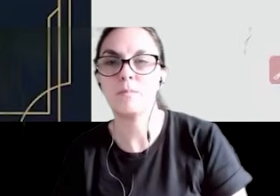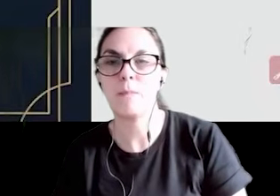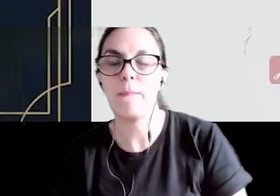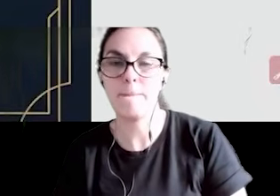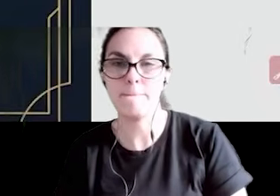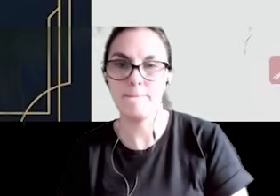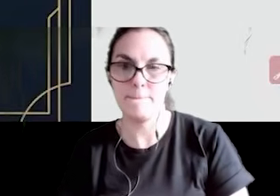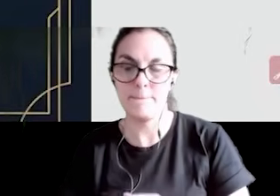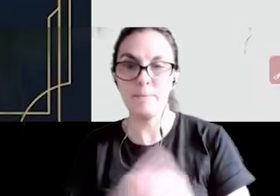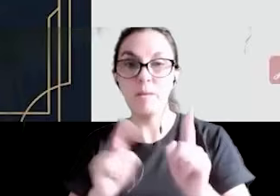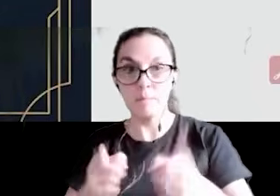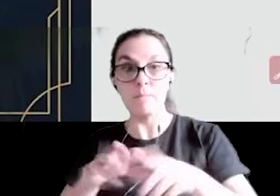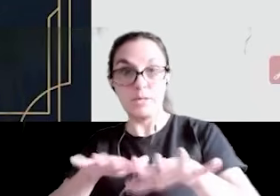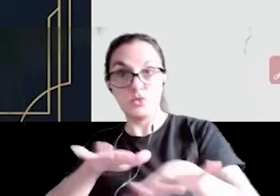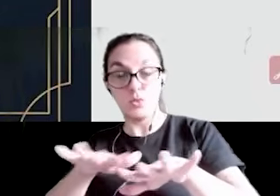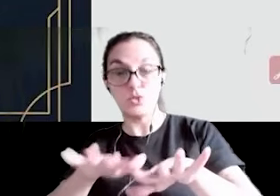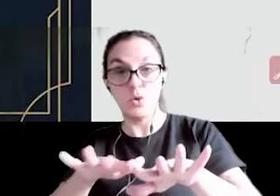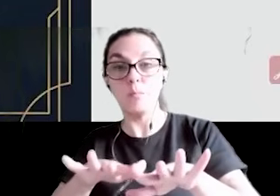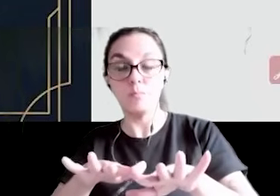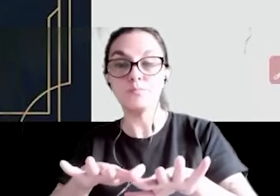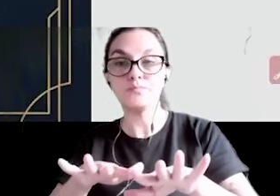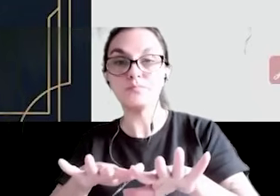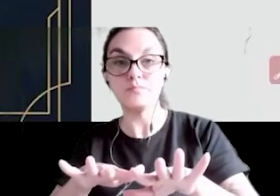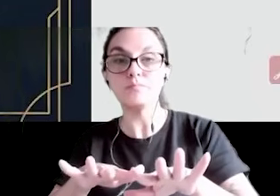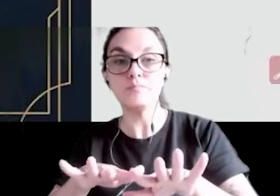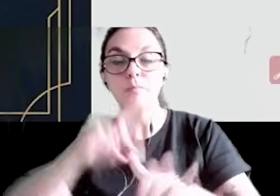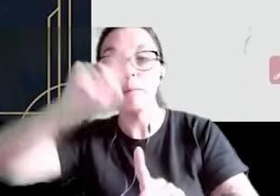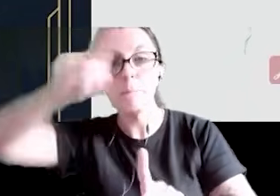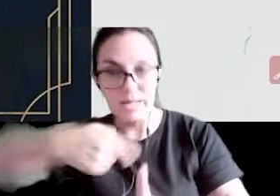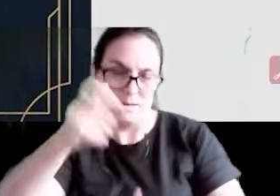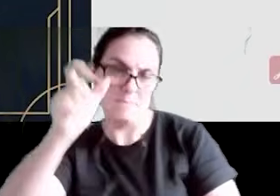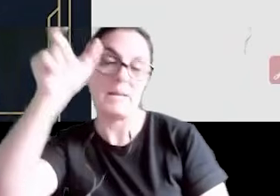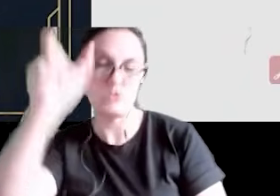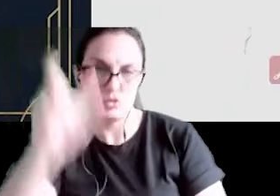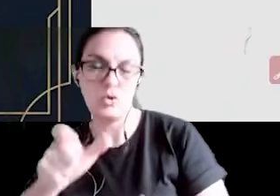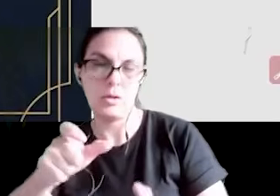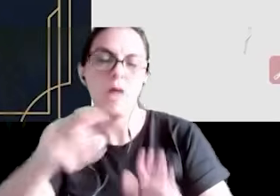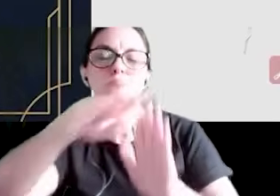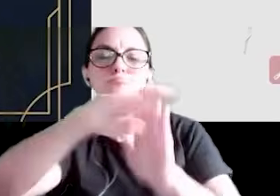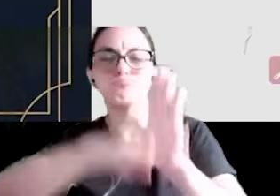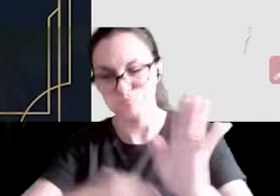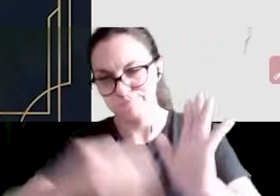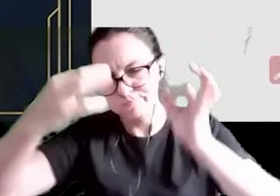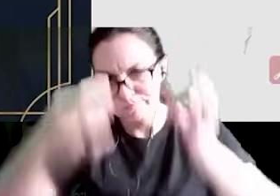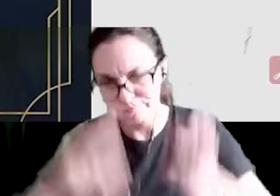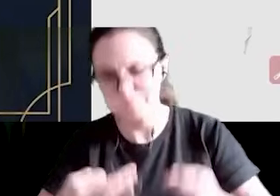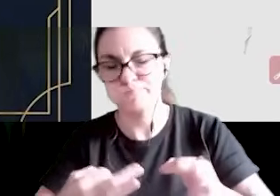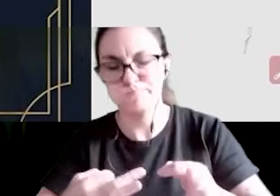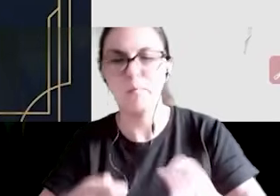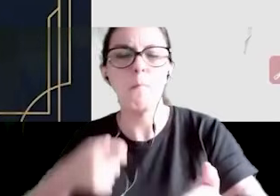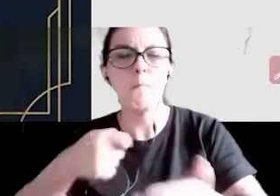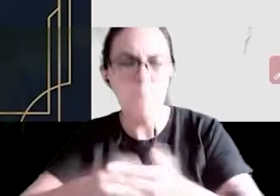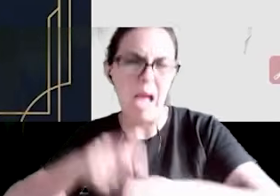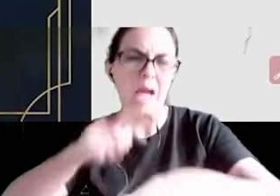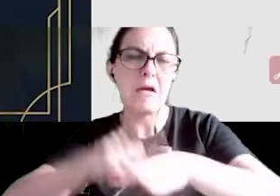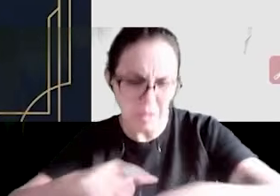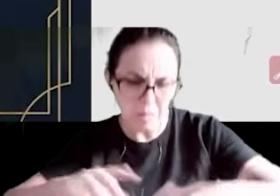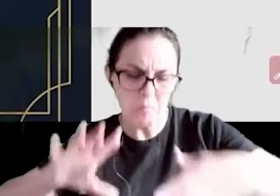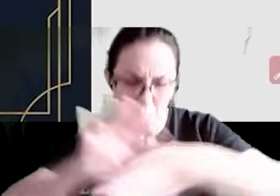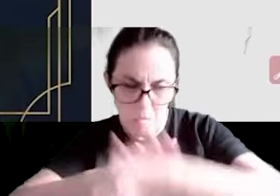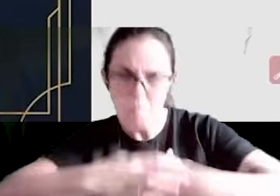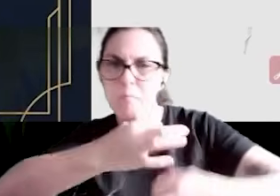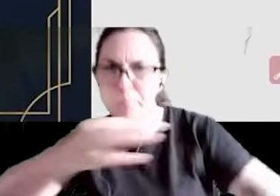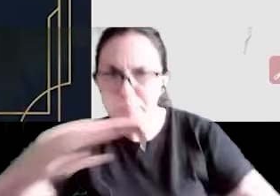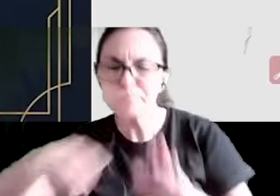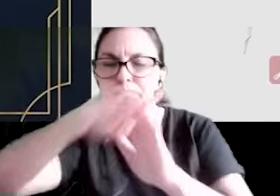Esta situación entonces habilita a que el contribuyente que cumple, que es buen contribuyente dentro del régimen simplificado, cumple con estas